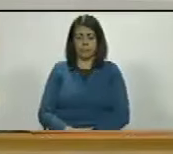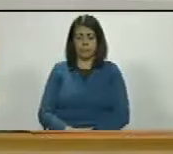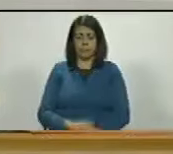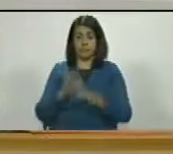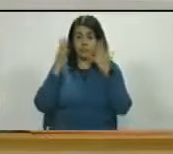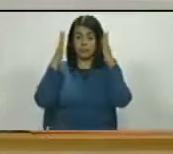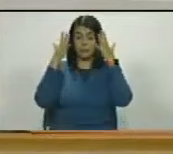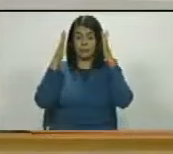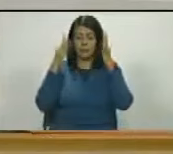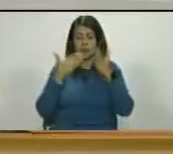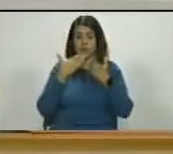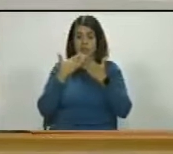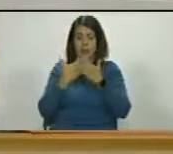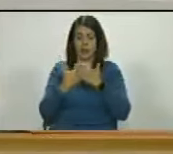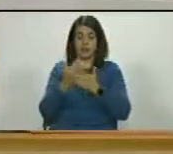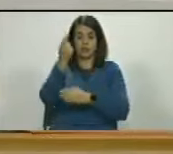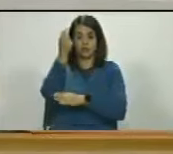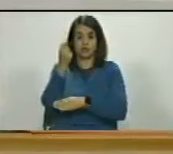Gracias, diputado.